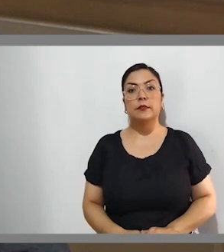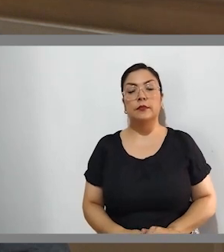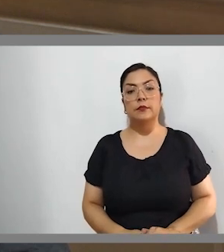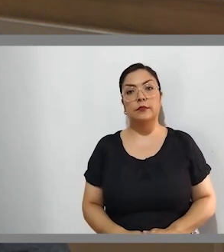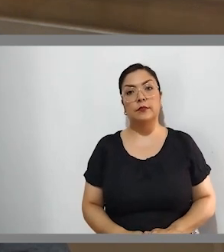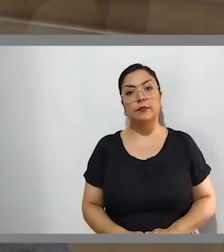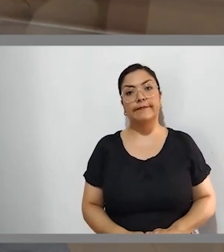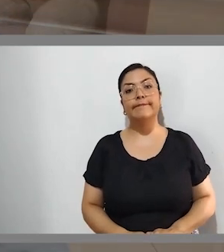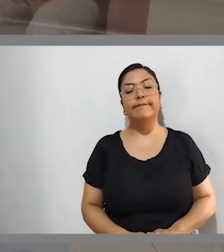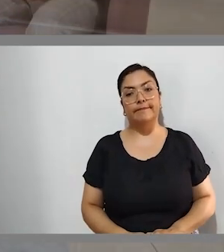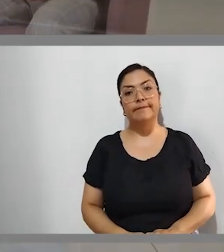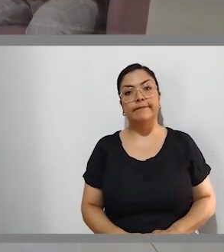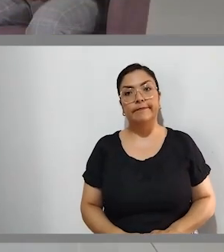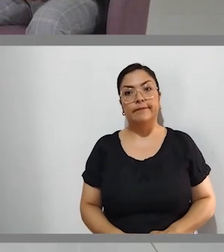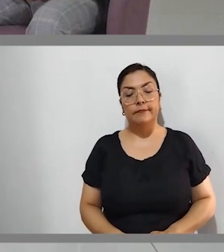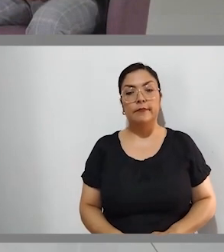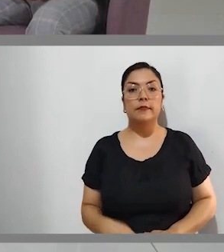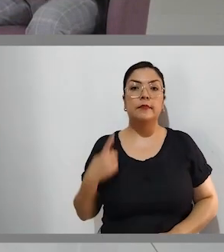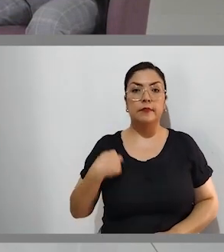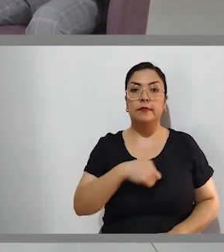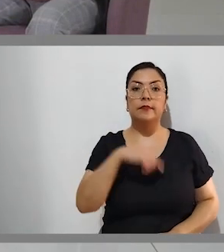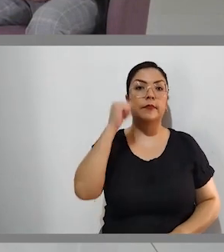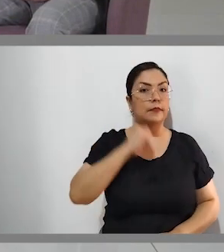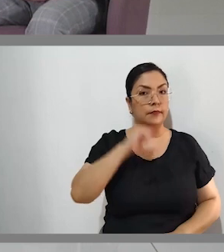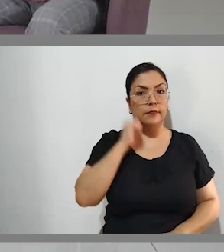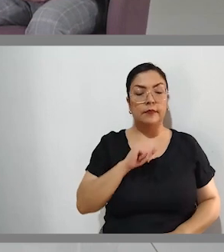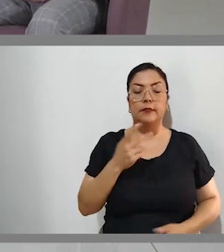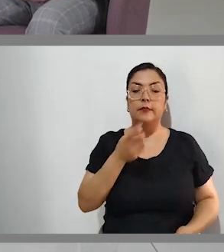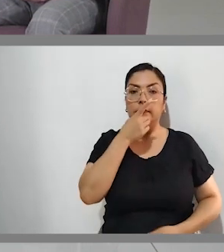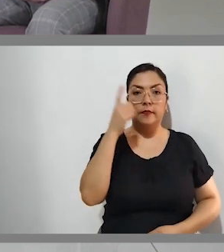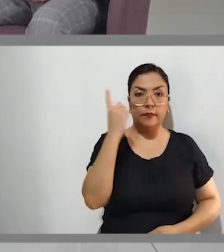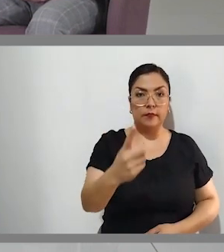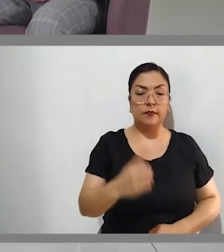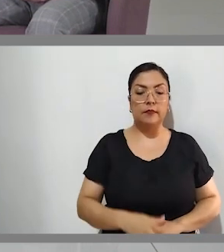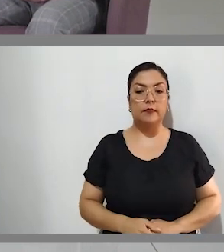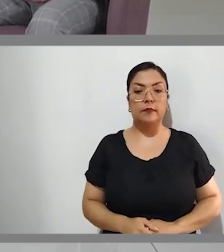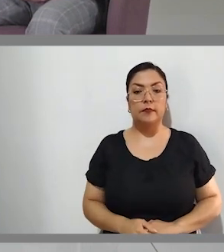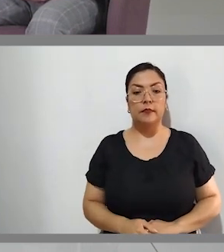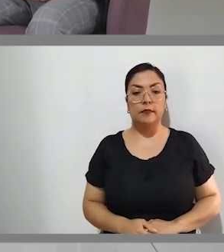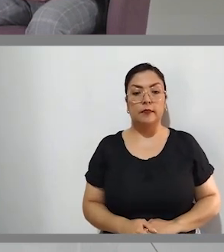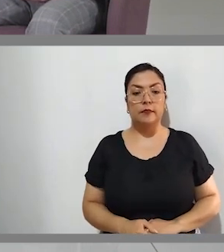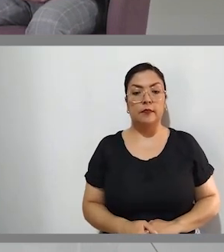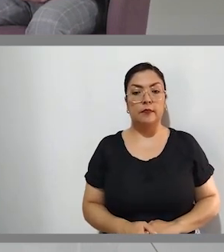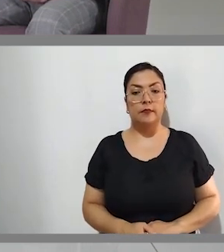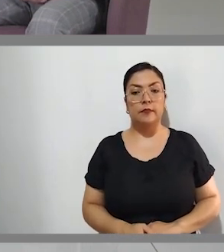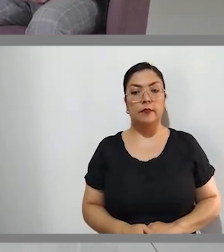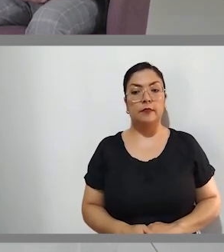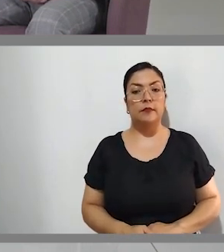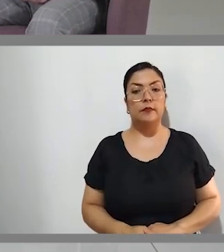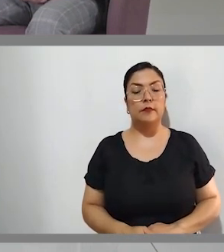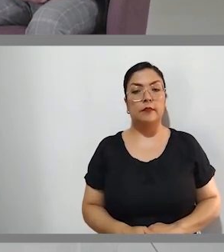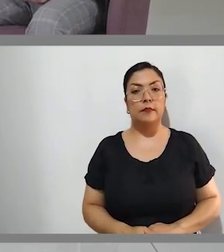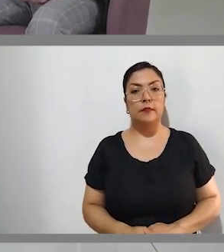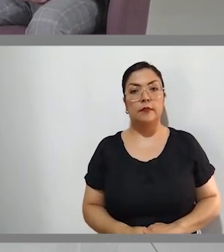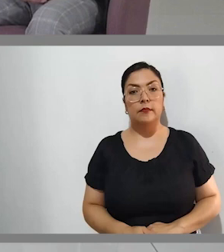Nosotros siempre hemos platicado y le hemos dicho a las personas que uno de los avances que se ha tenido sustancial es